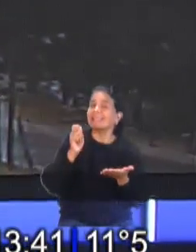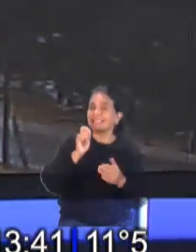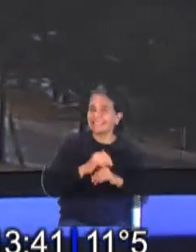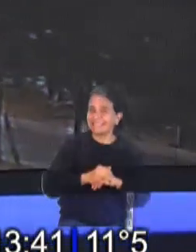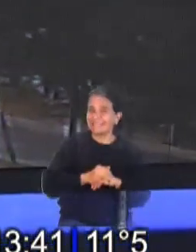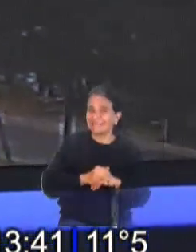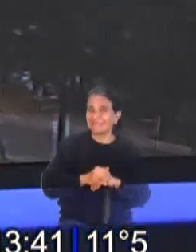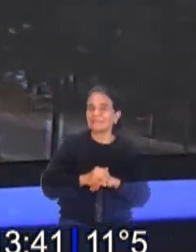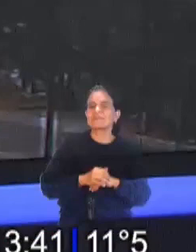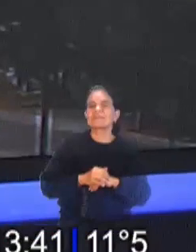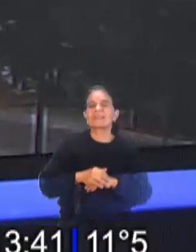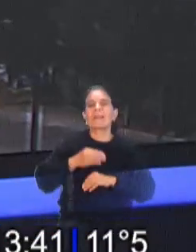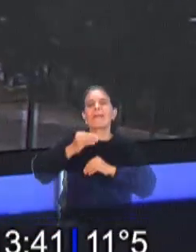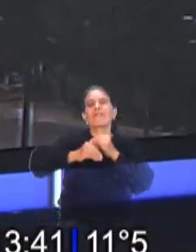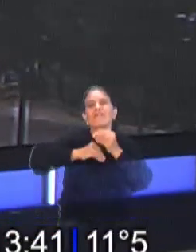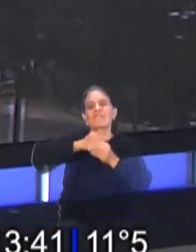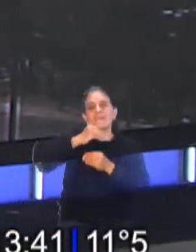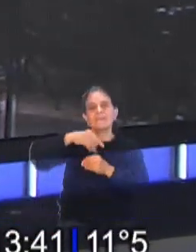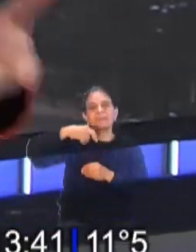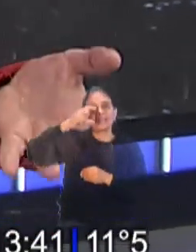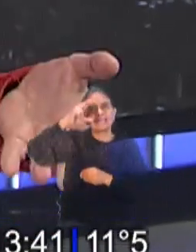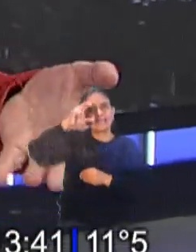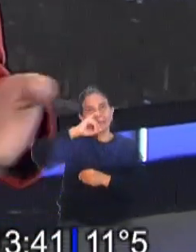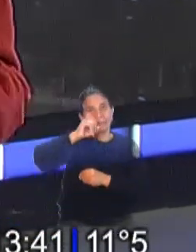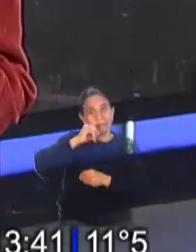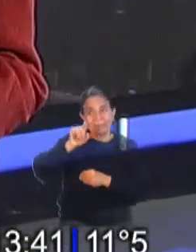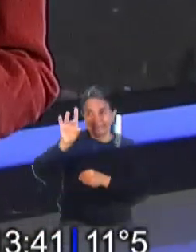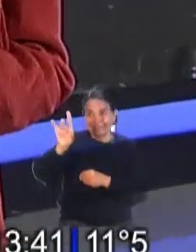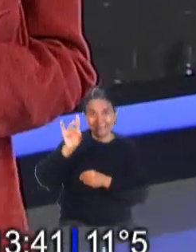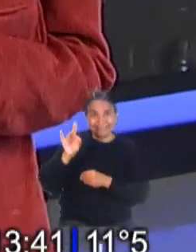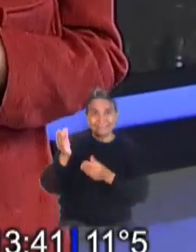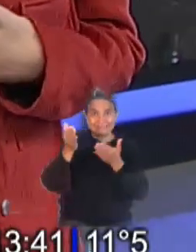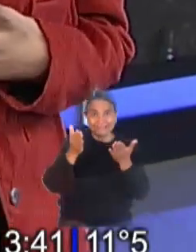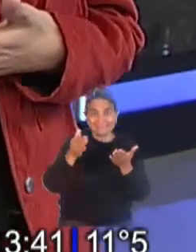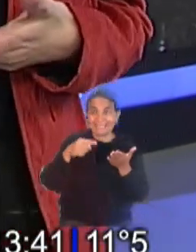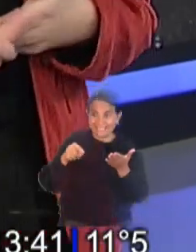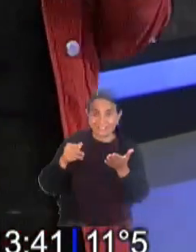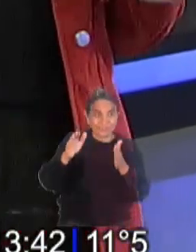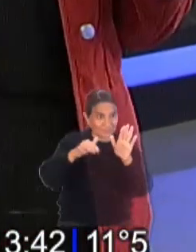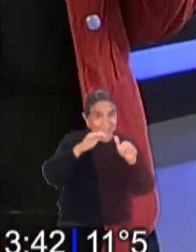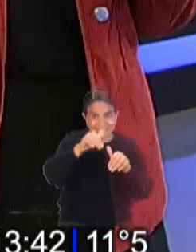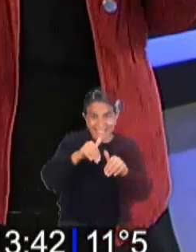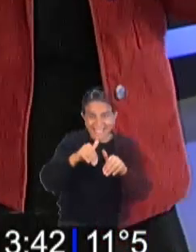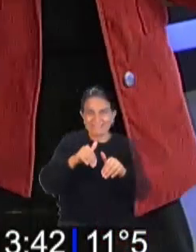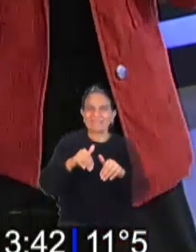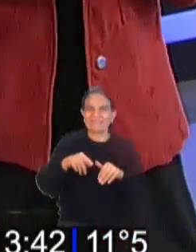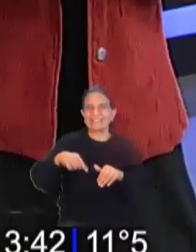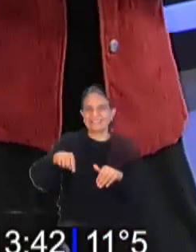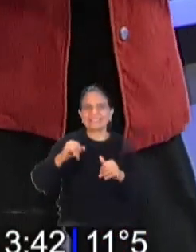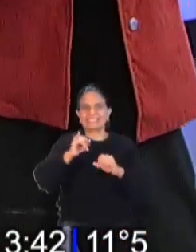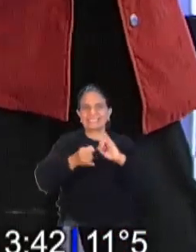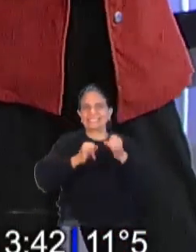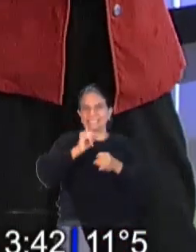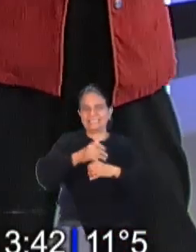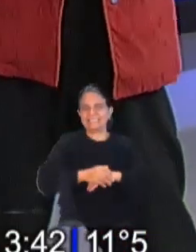la familia Von Pérez, seguramente la van a recibir con muchísima más calidez a esta invitación que les dejamos a